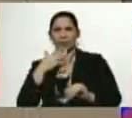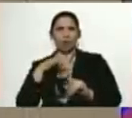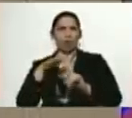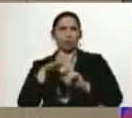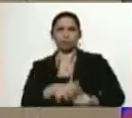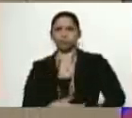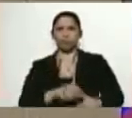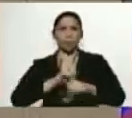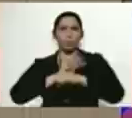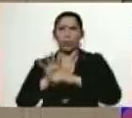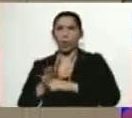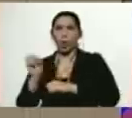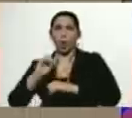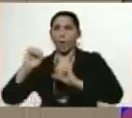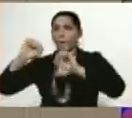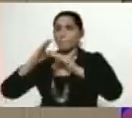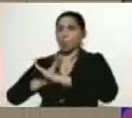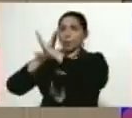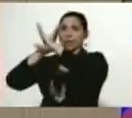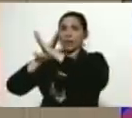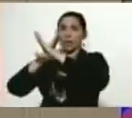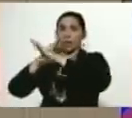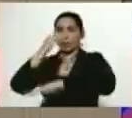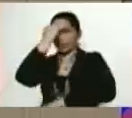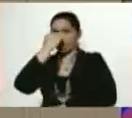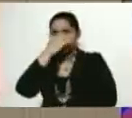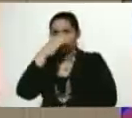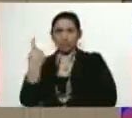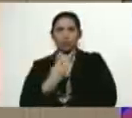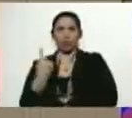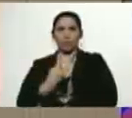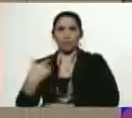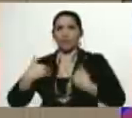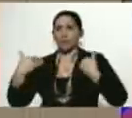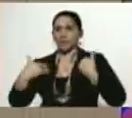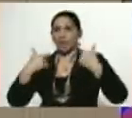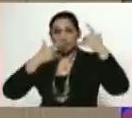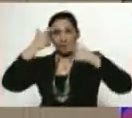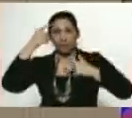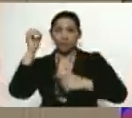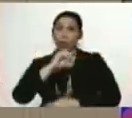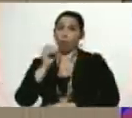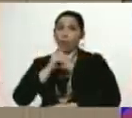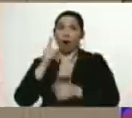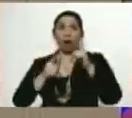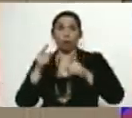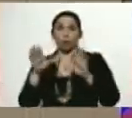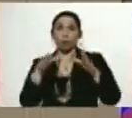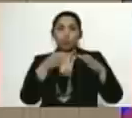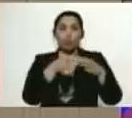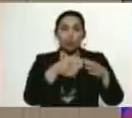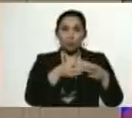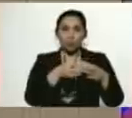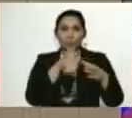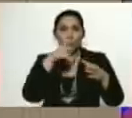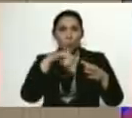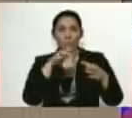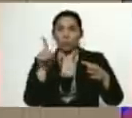COVID-19 o el bloqueo criminal solamente va a afectar a los chavistas o a un tipo o un sector de la población.